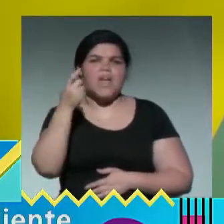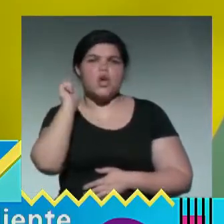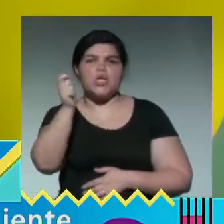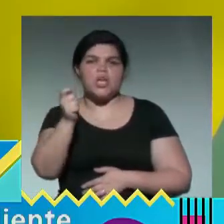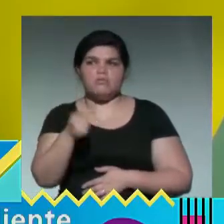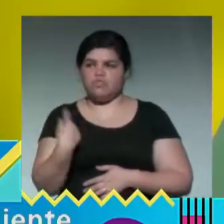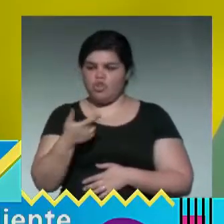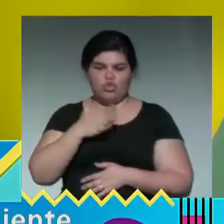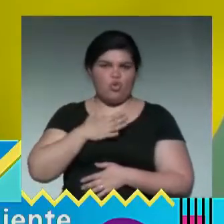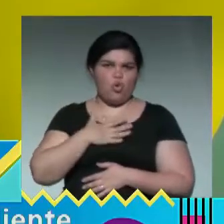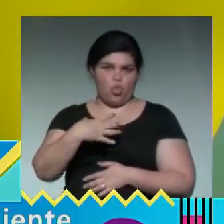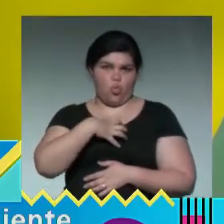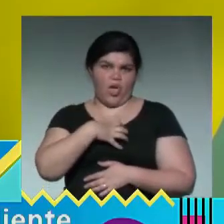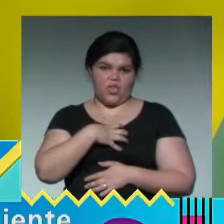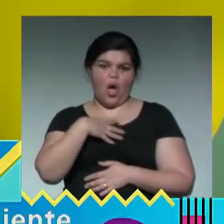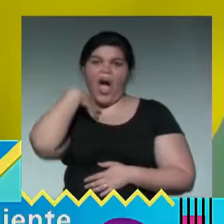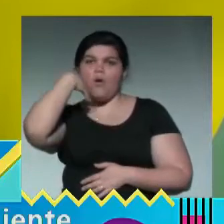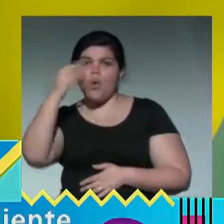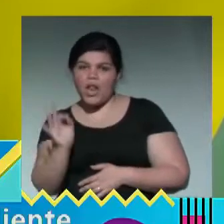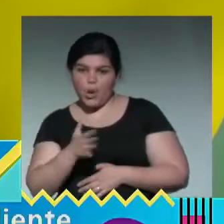pertenecieron, no pertenecieron a nuestros abuelos,